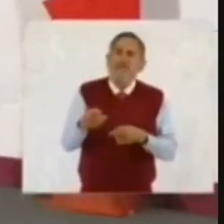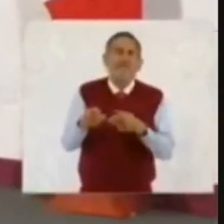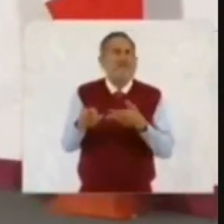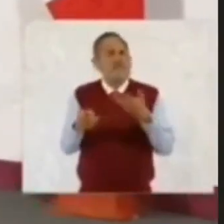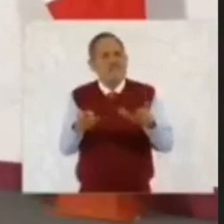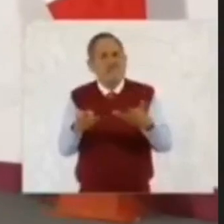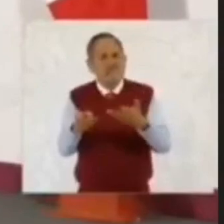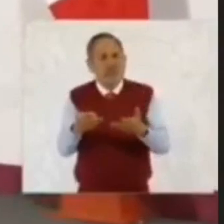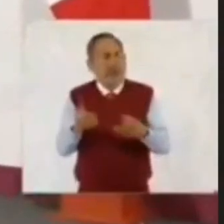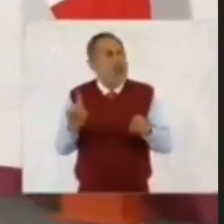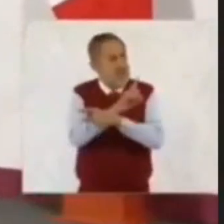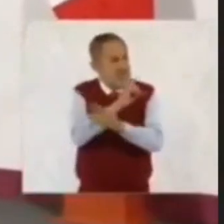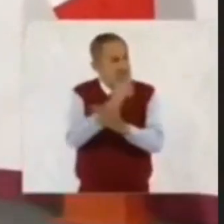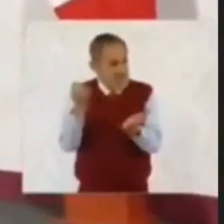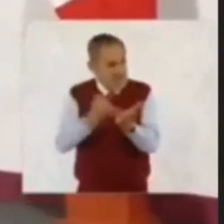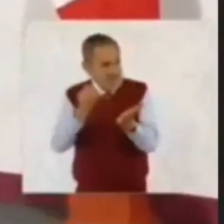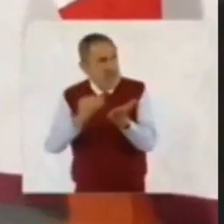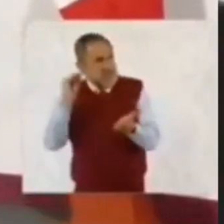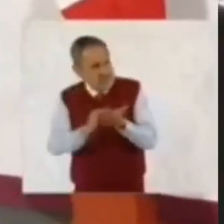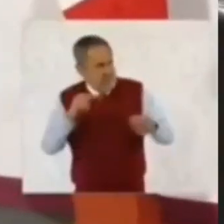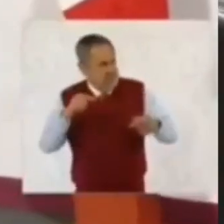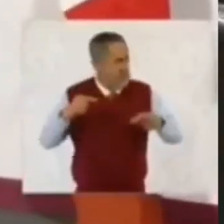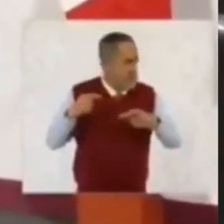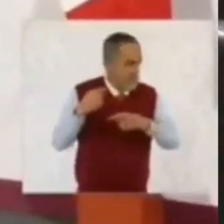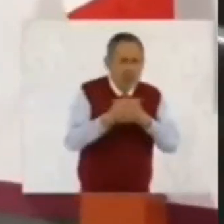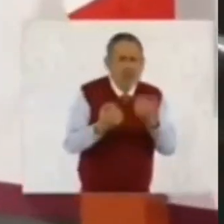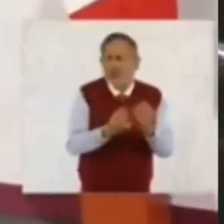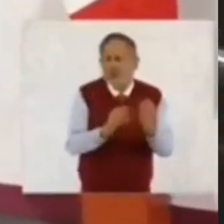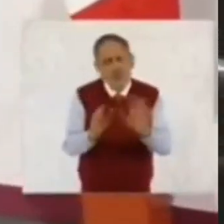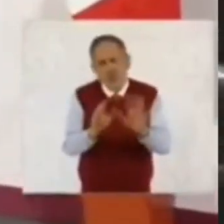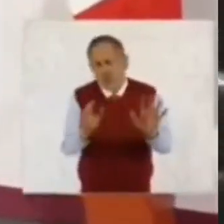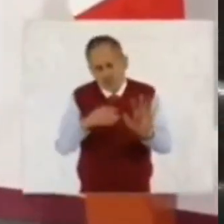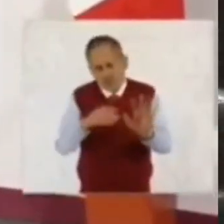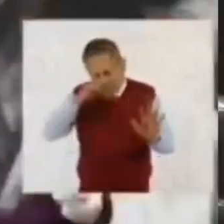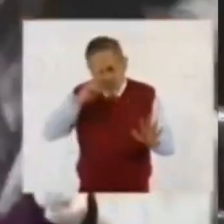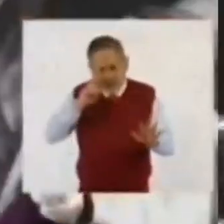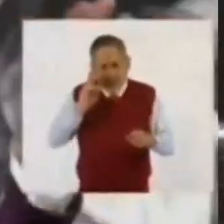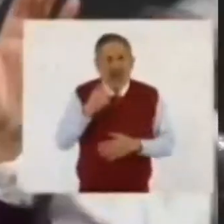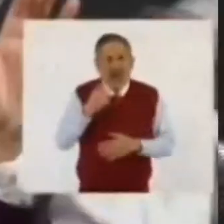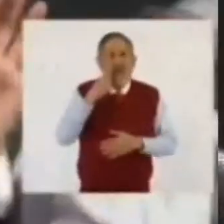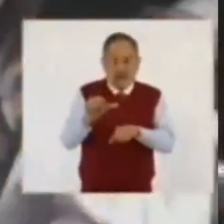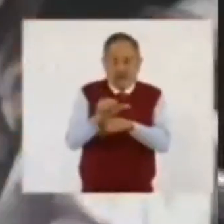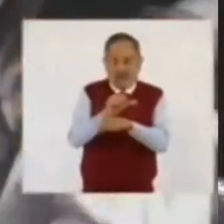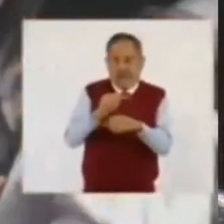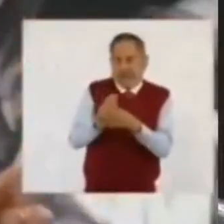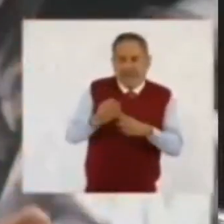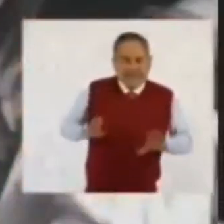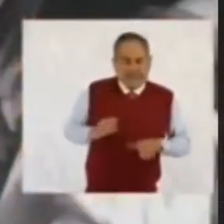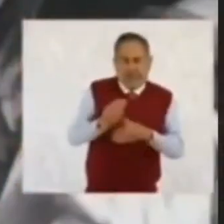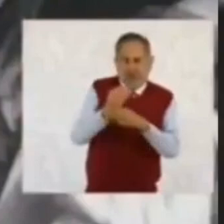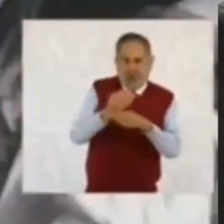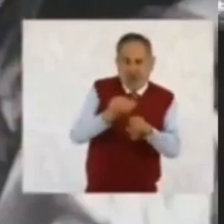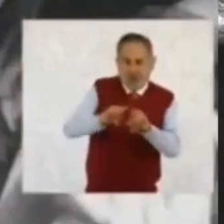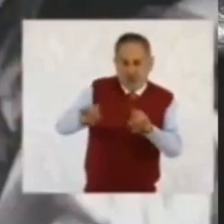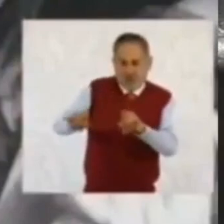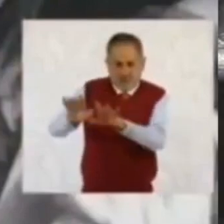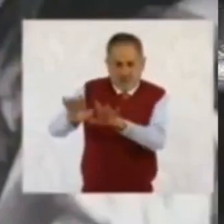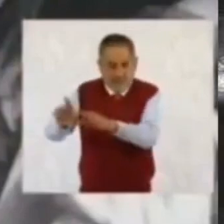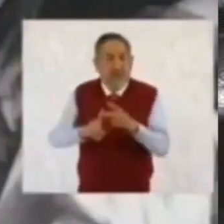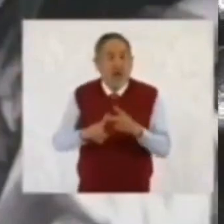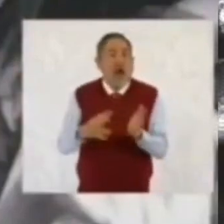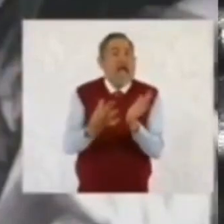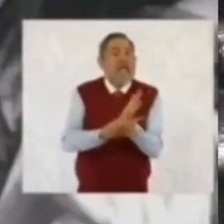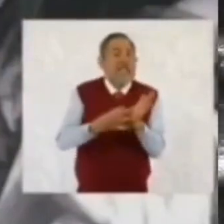queremos evitar poner aranceles recíprocos. Les voy a decir por qué. Autos tiene su característica, pero particularmente